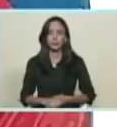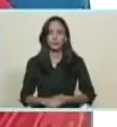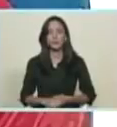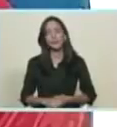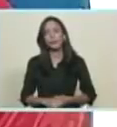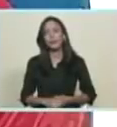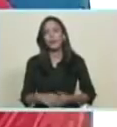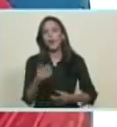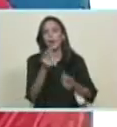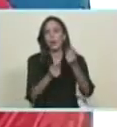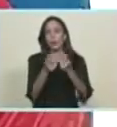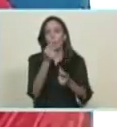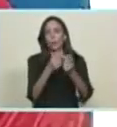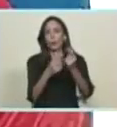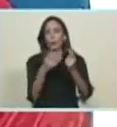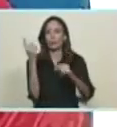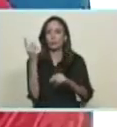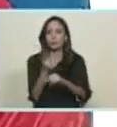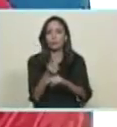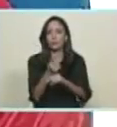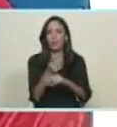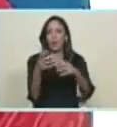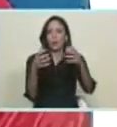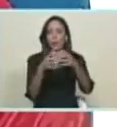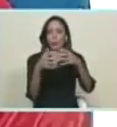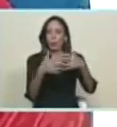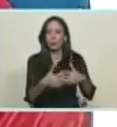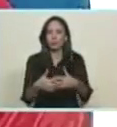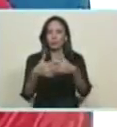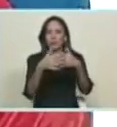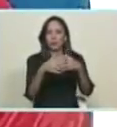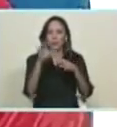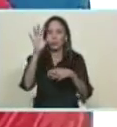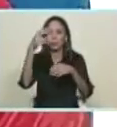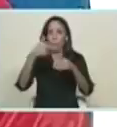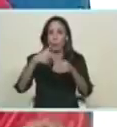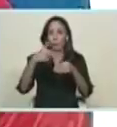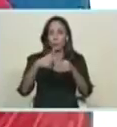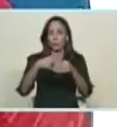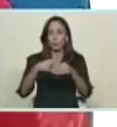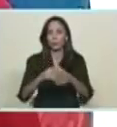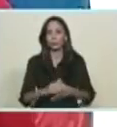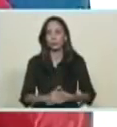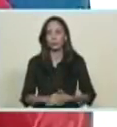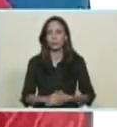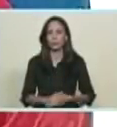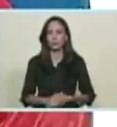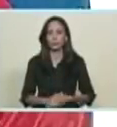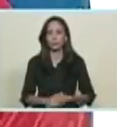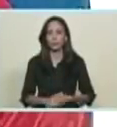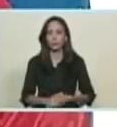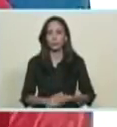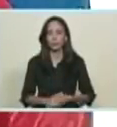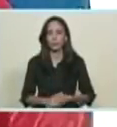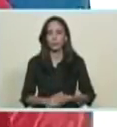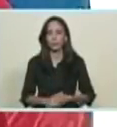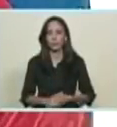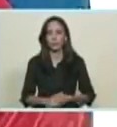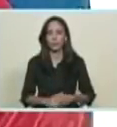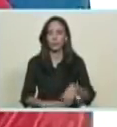Si en lo económico se impuso el capitalismo rentista petrolero dependiente. Está completo